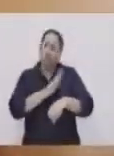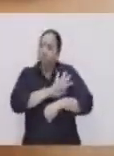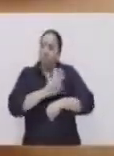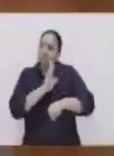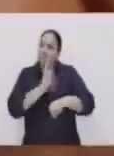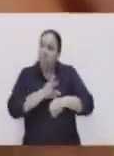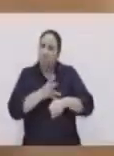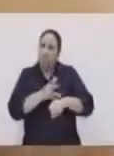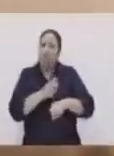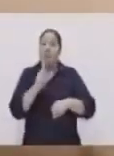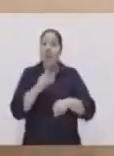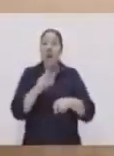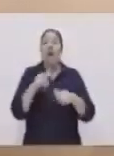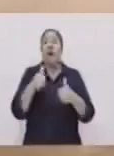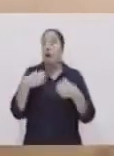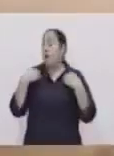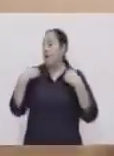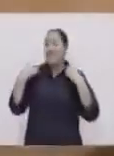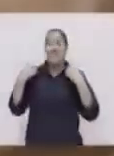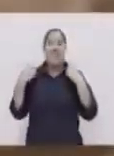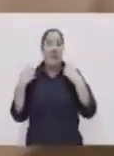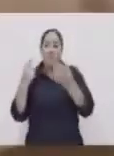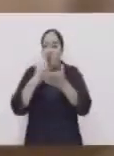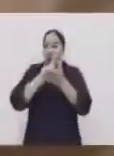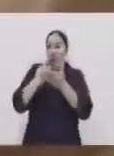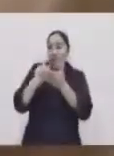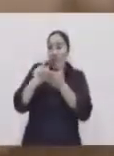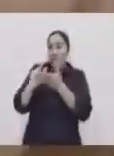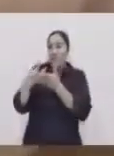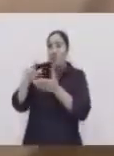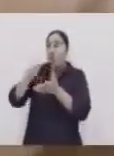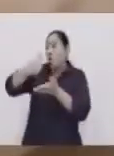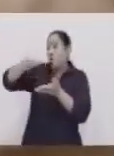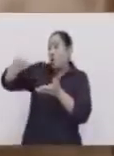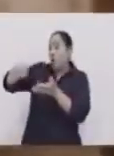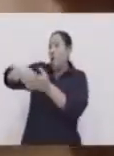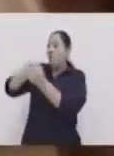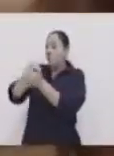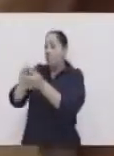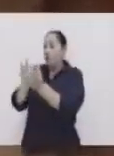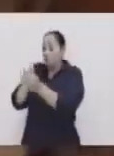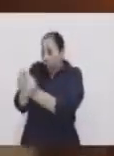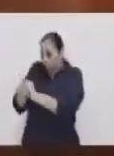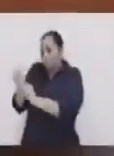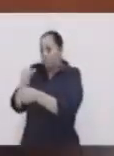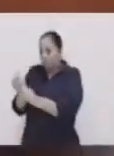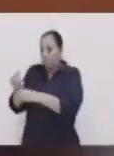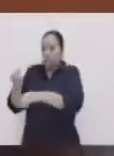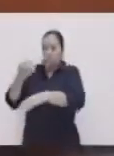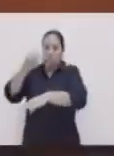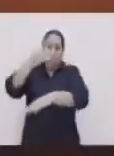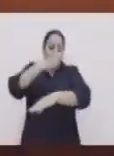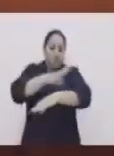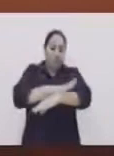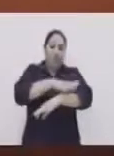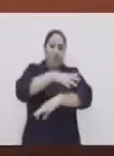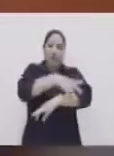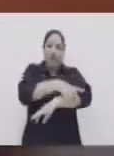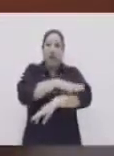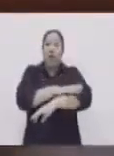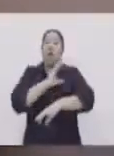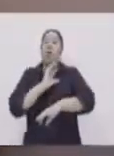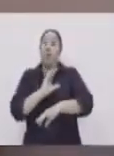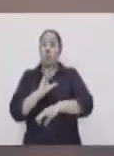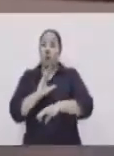debe cubrir el área con un trapo limpio o gasas de preferencia, dejándolo flojo para evitar que se pegue. Todas las quemaduras